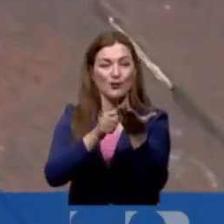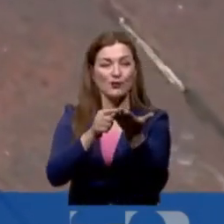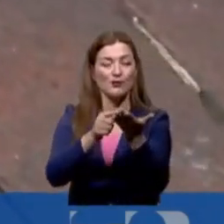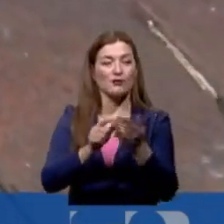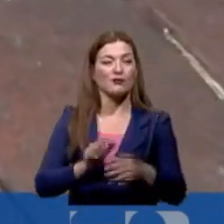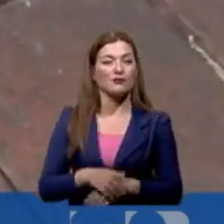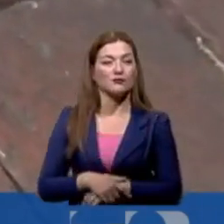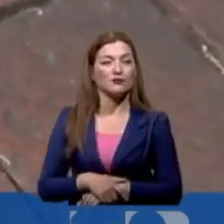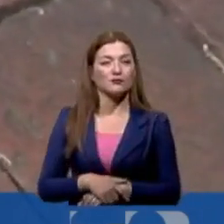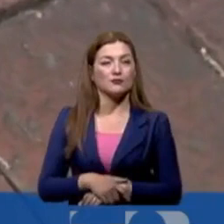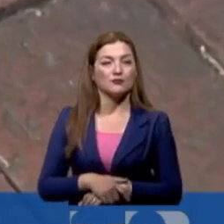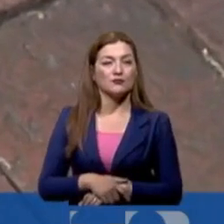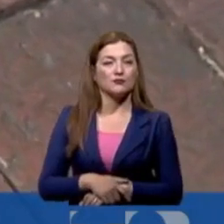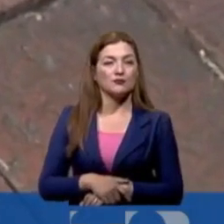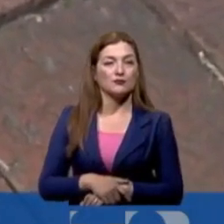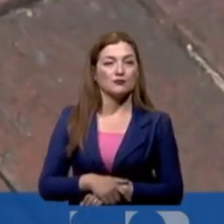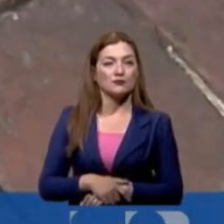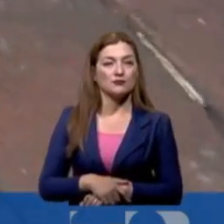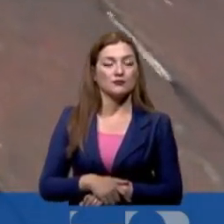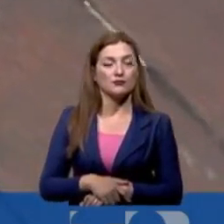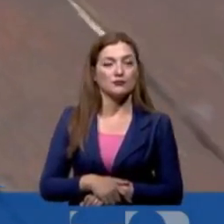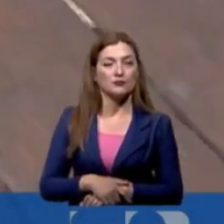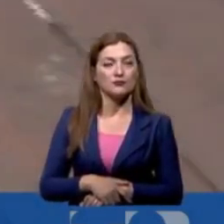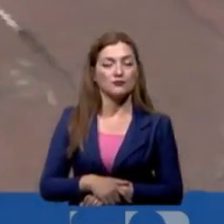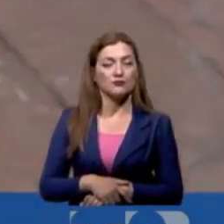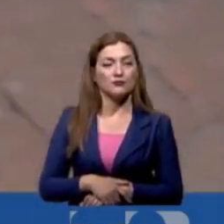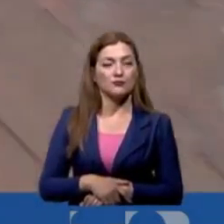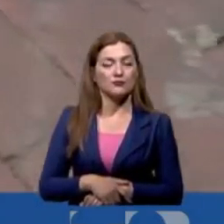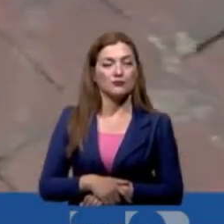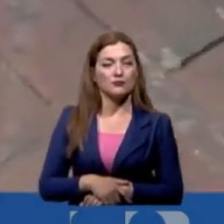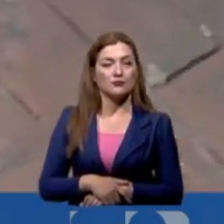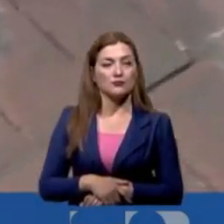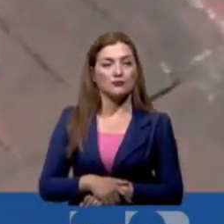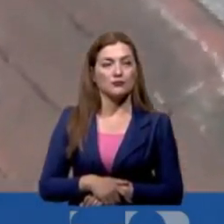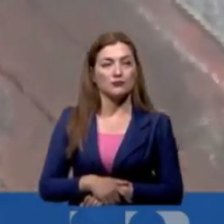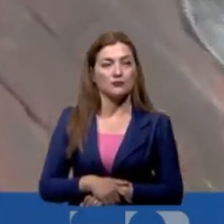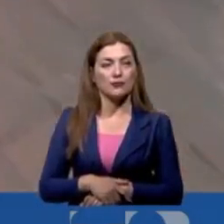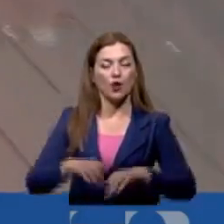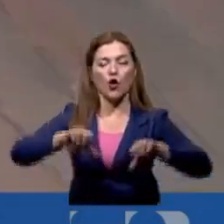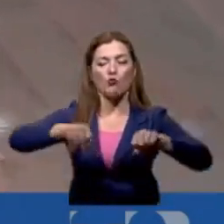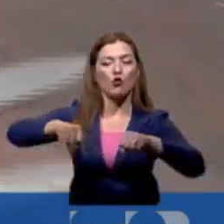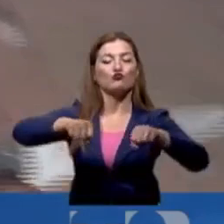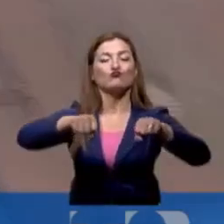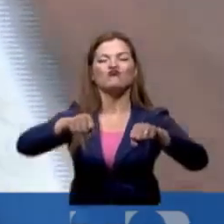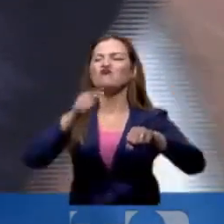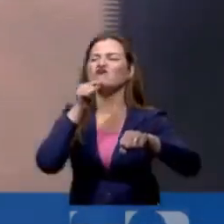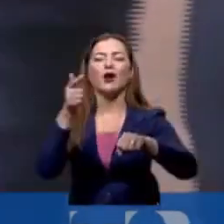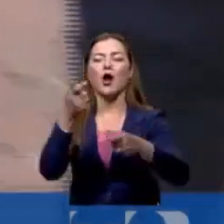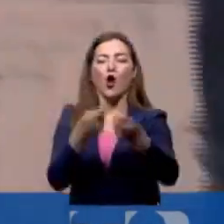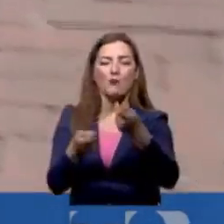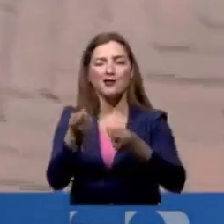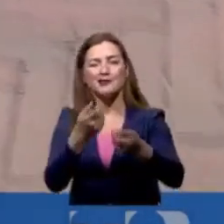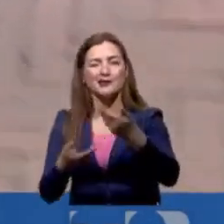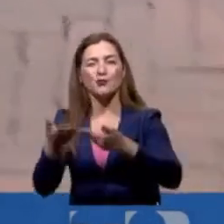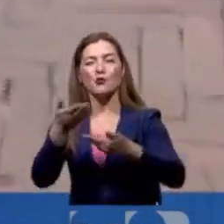se decomisó hace pocos minutos nada más, pero que lo que manifiestan es los motorizados, es que son comerciantes,